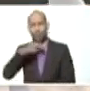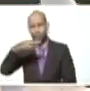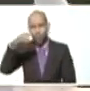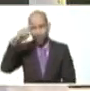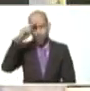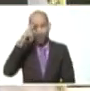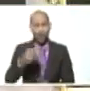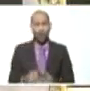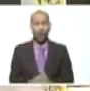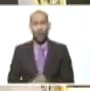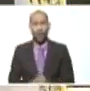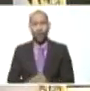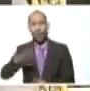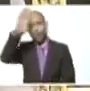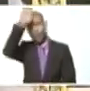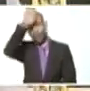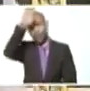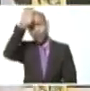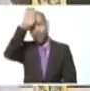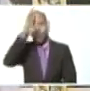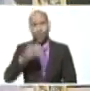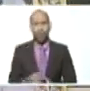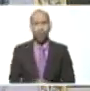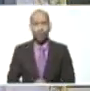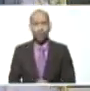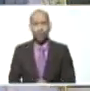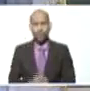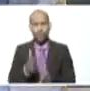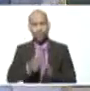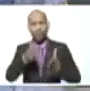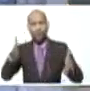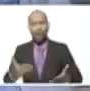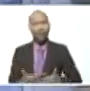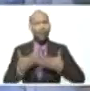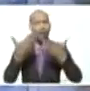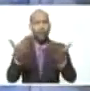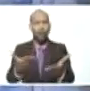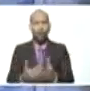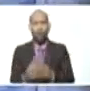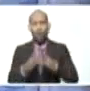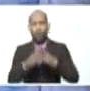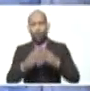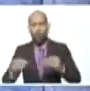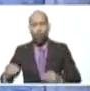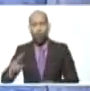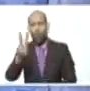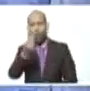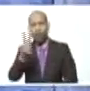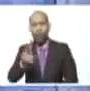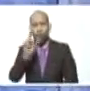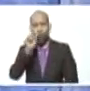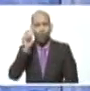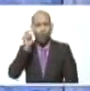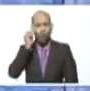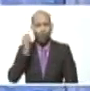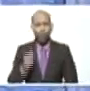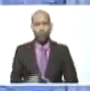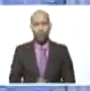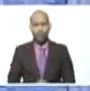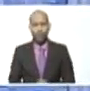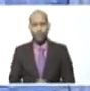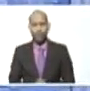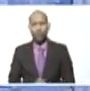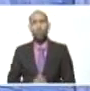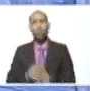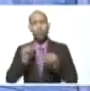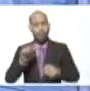por parte del Papa Francisco, un gran regalo para todos los venezolanos. Al